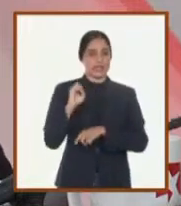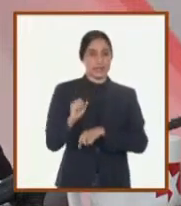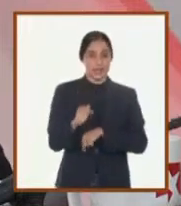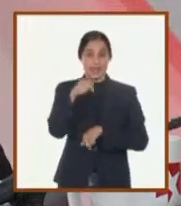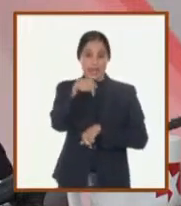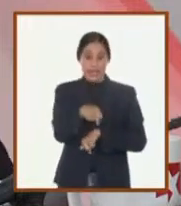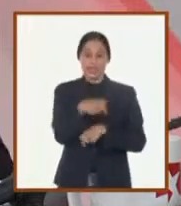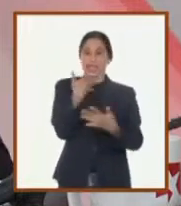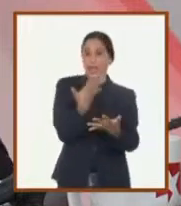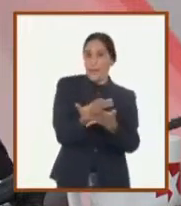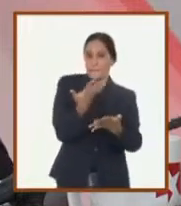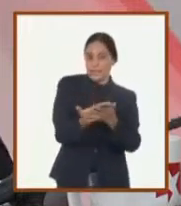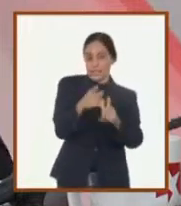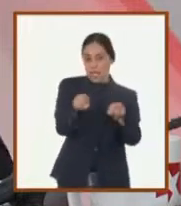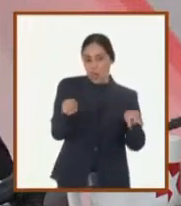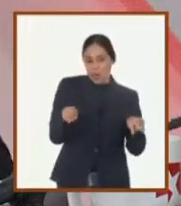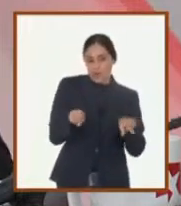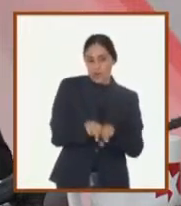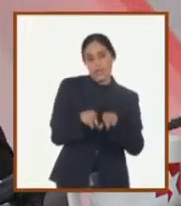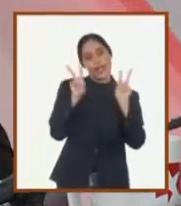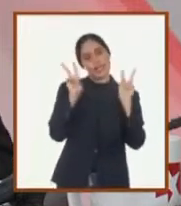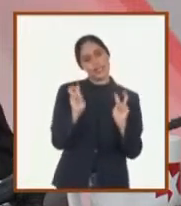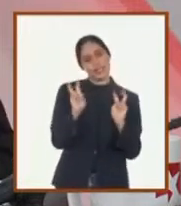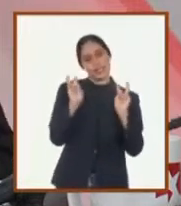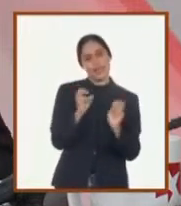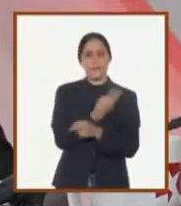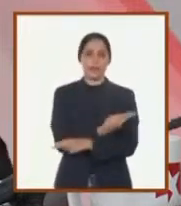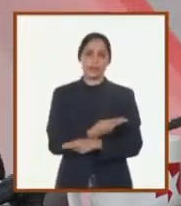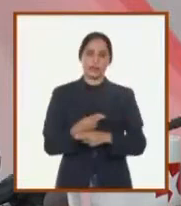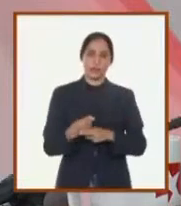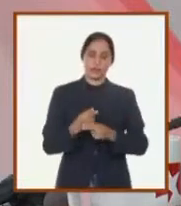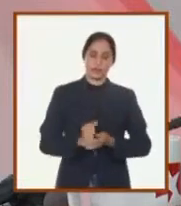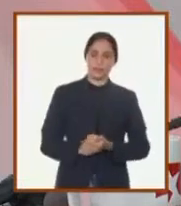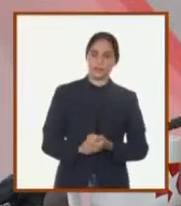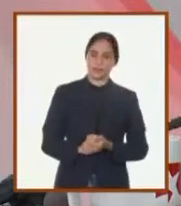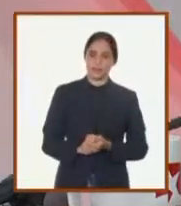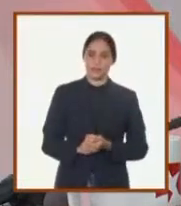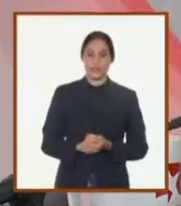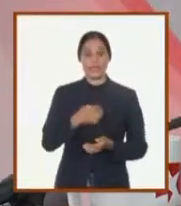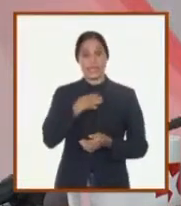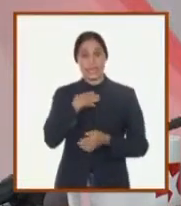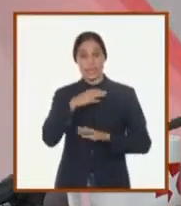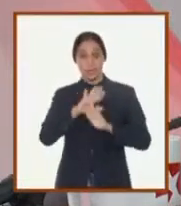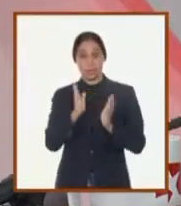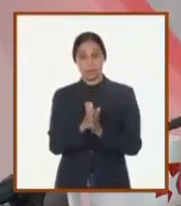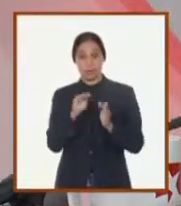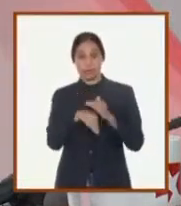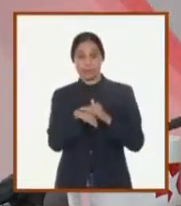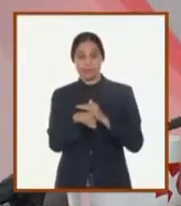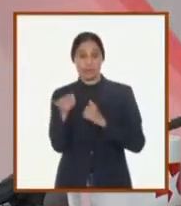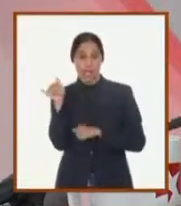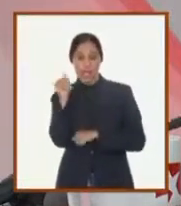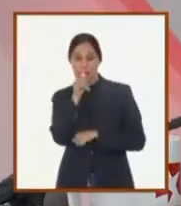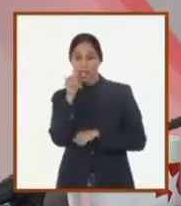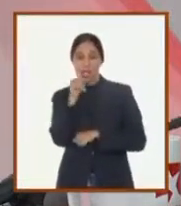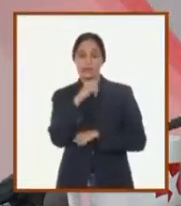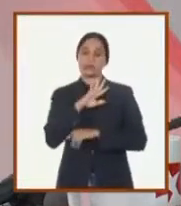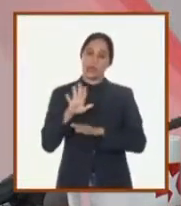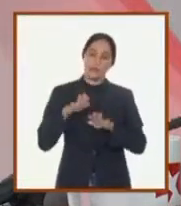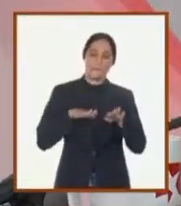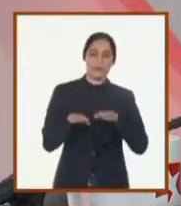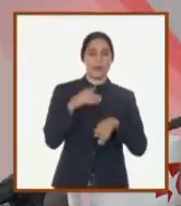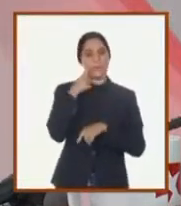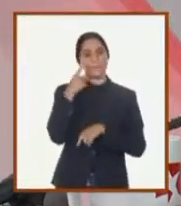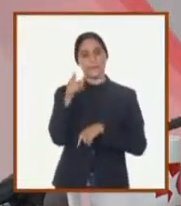institución la oficina de asuntos históricos teníamos materiales para comenzar y creo que ya está listo pues entonces